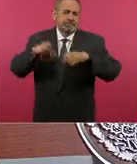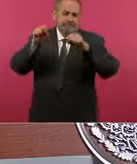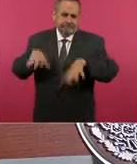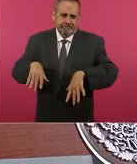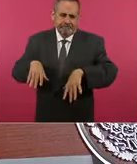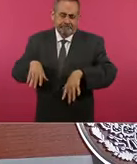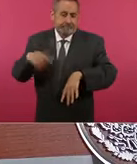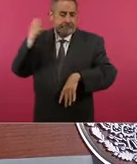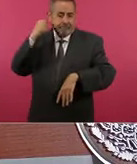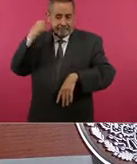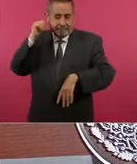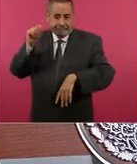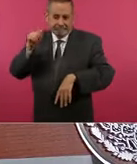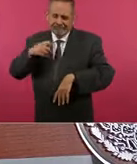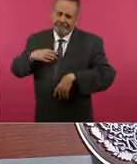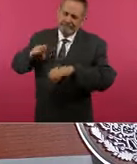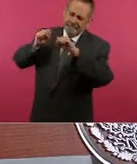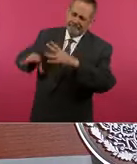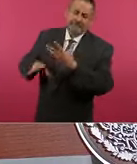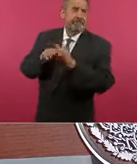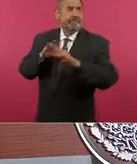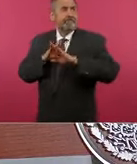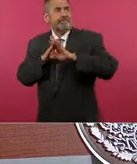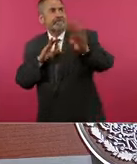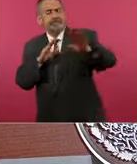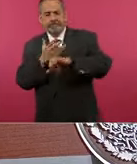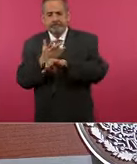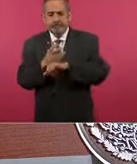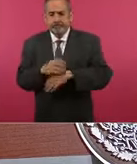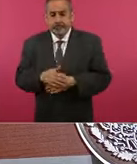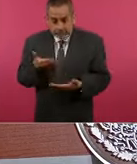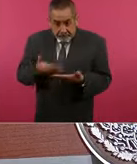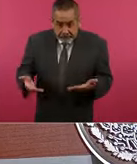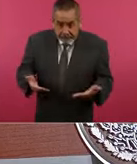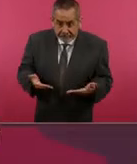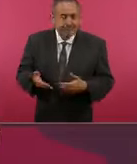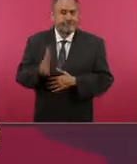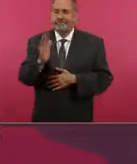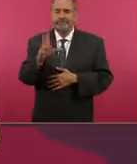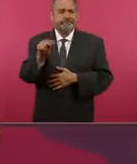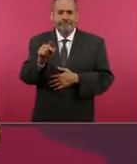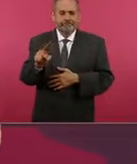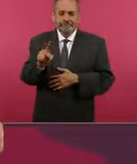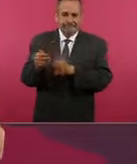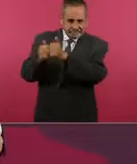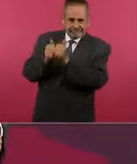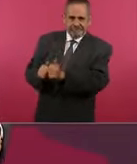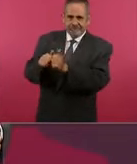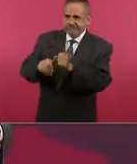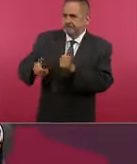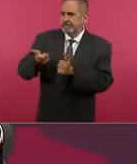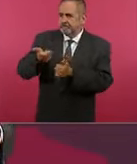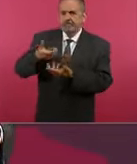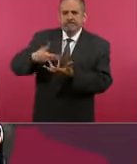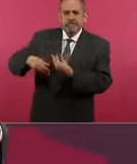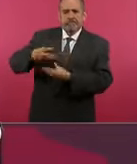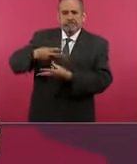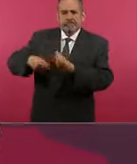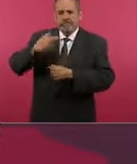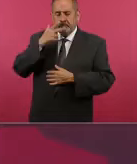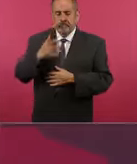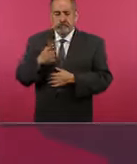Unidos. Eso ya no sucede. Lo que hay que procurar es